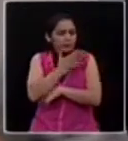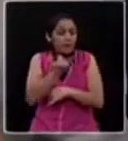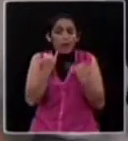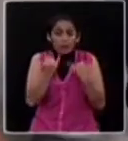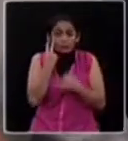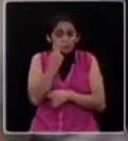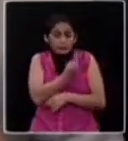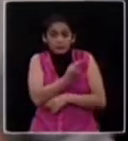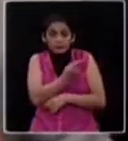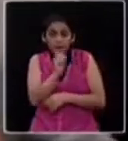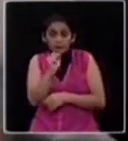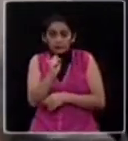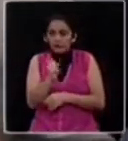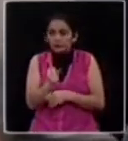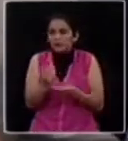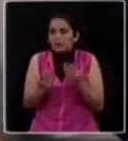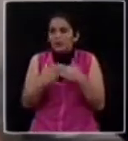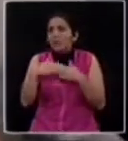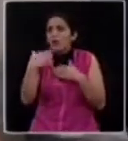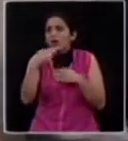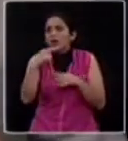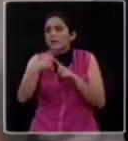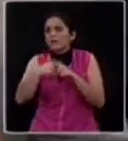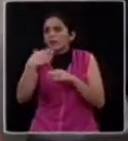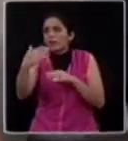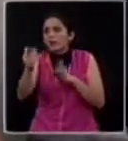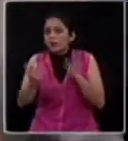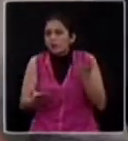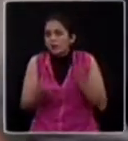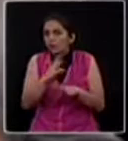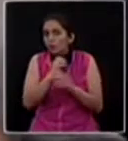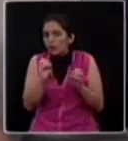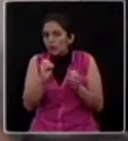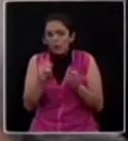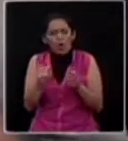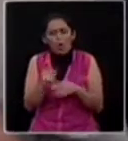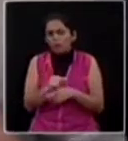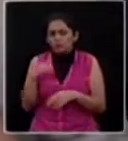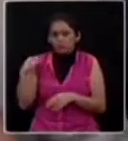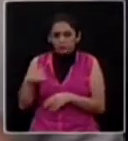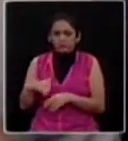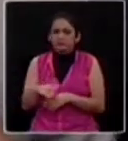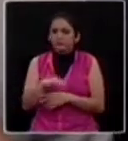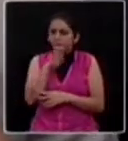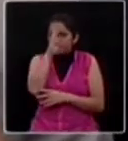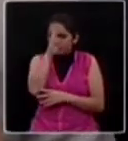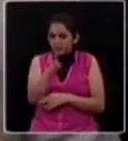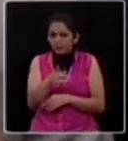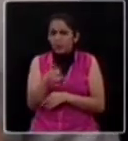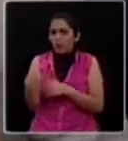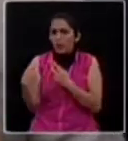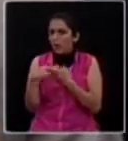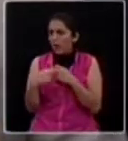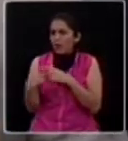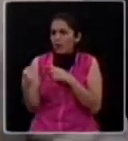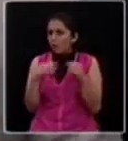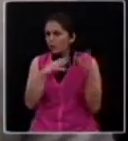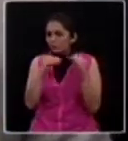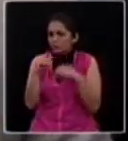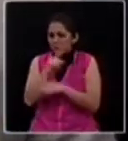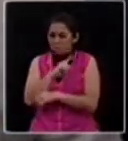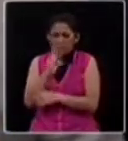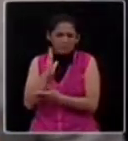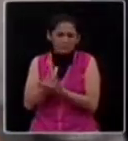hay, sino que nunca falte de aquí en adelante y no estemos entre como un tema de una pelea entre el gato y el ratón casi. No,